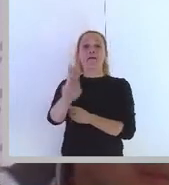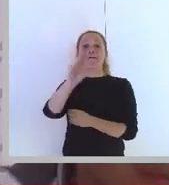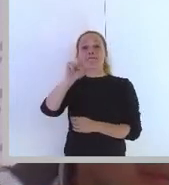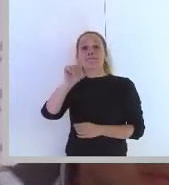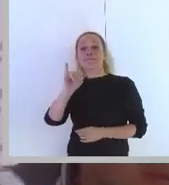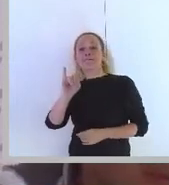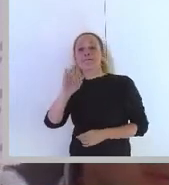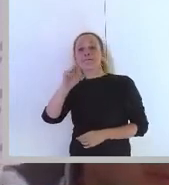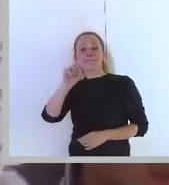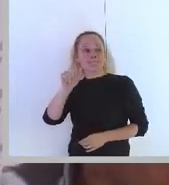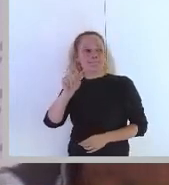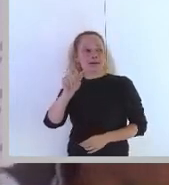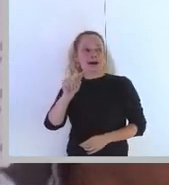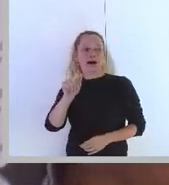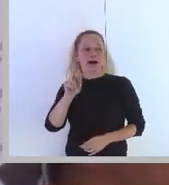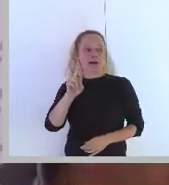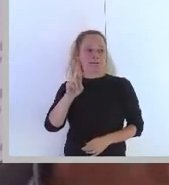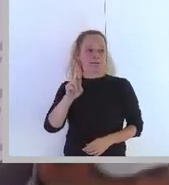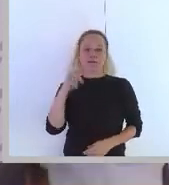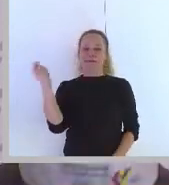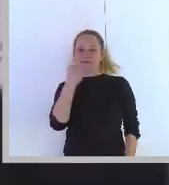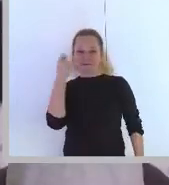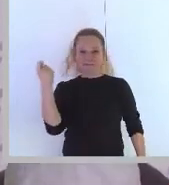Mapiripán, compañeras,